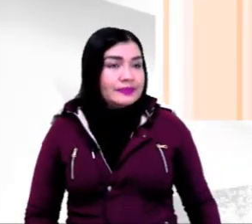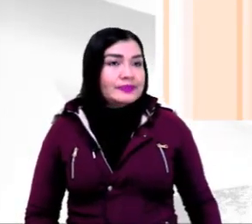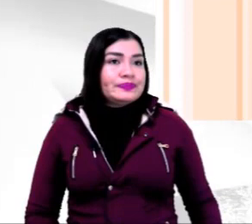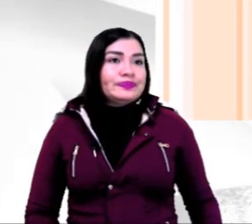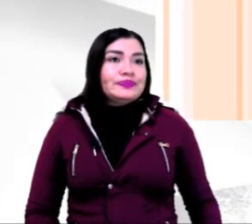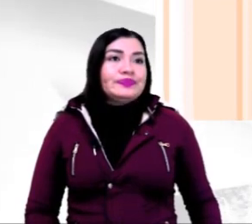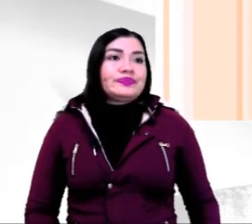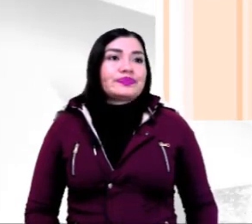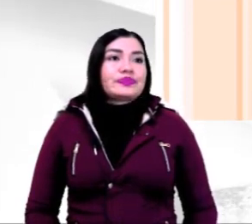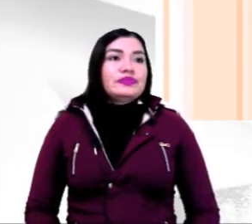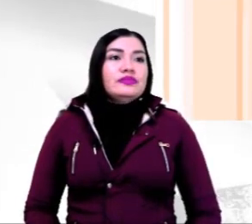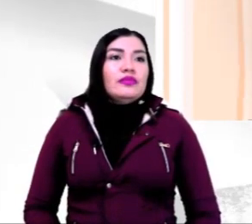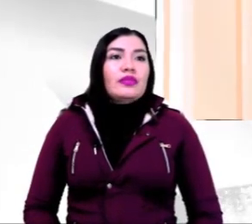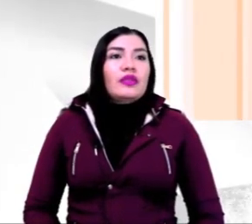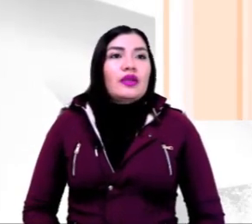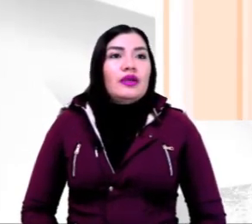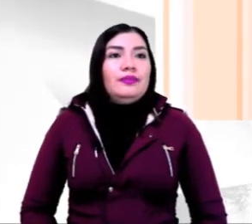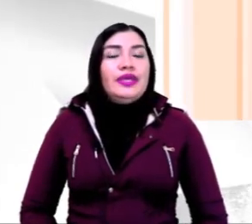¿verdad?